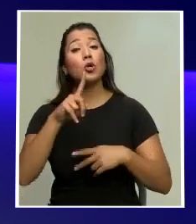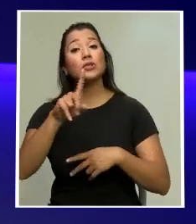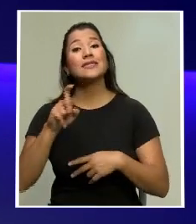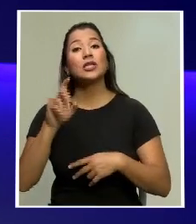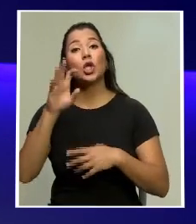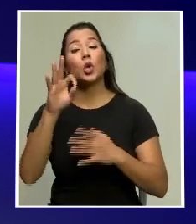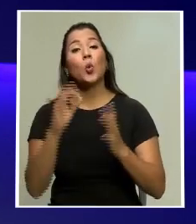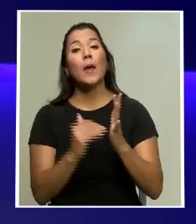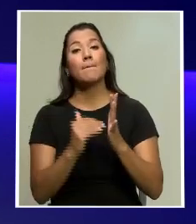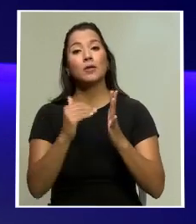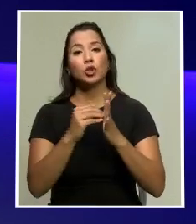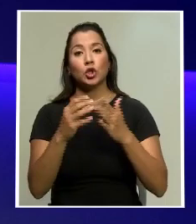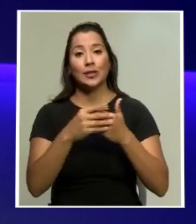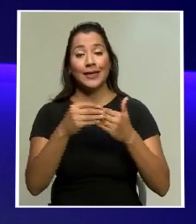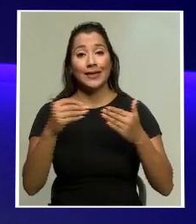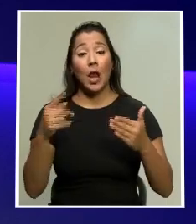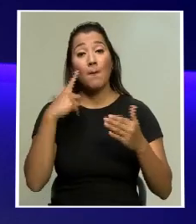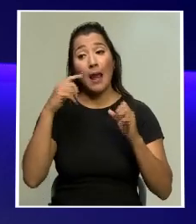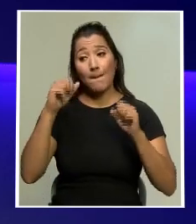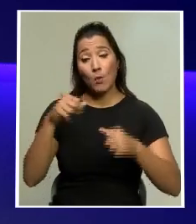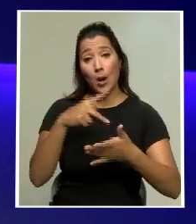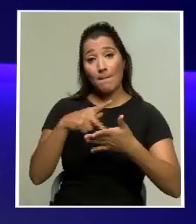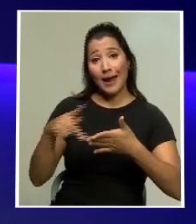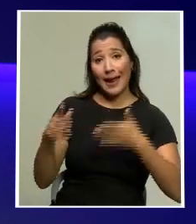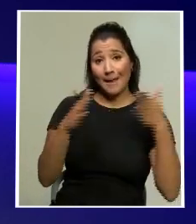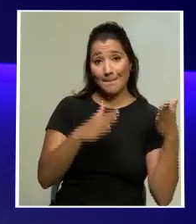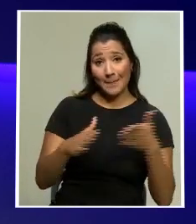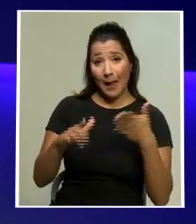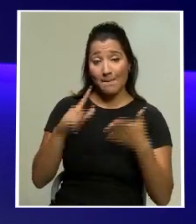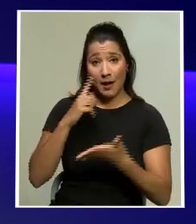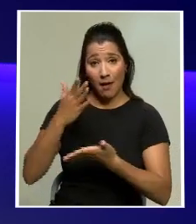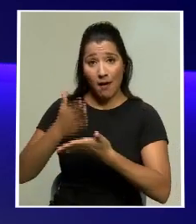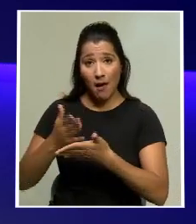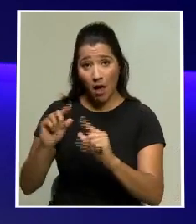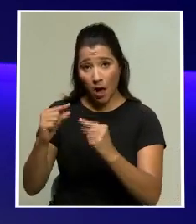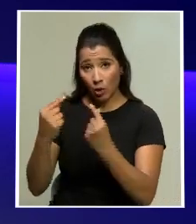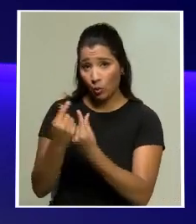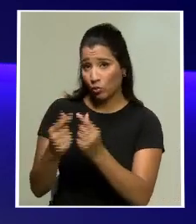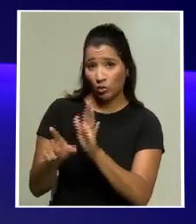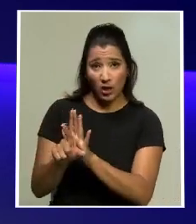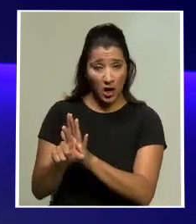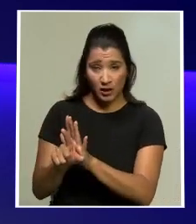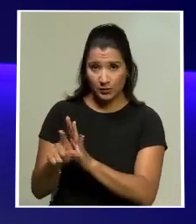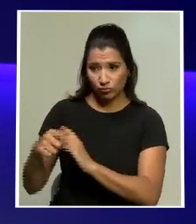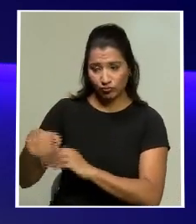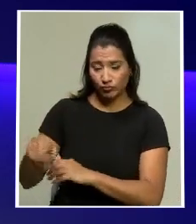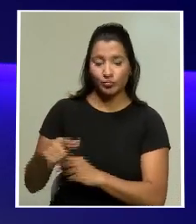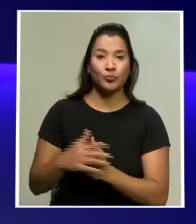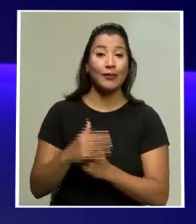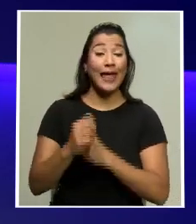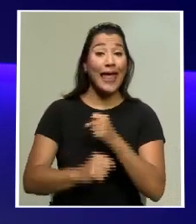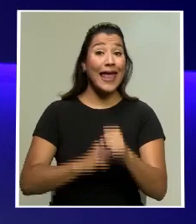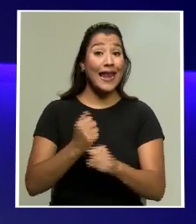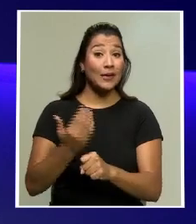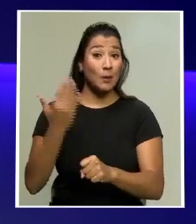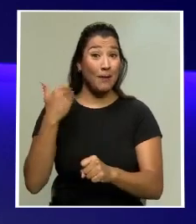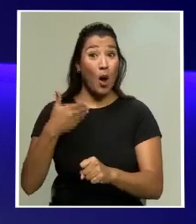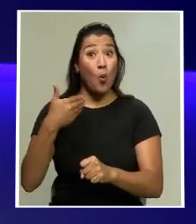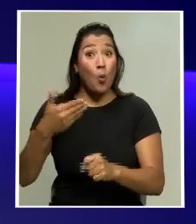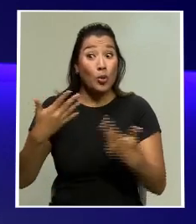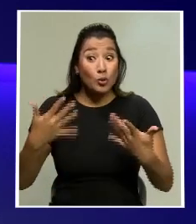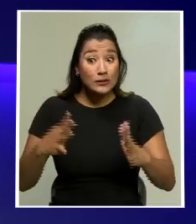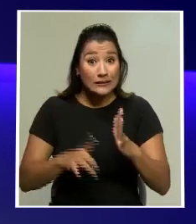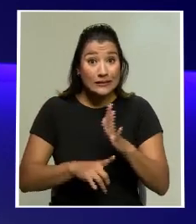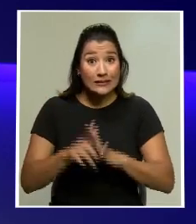dólares para financiar su plan contra las pandillas. El año pasado, cuando la pandemia estaba en